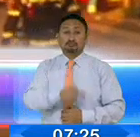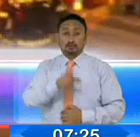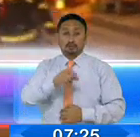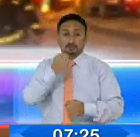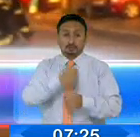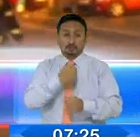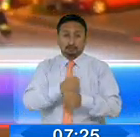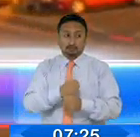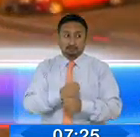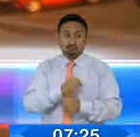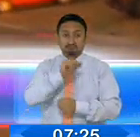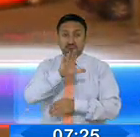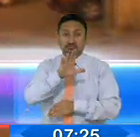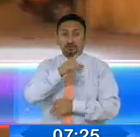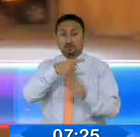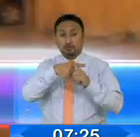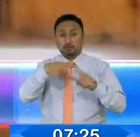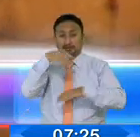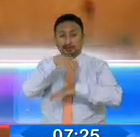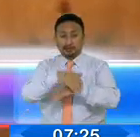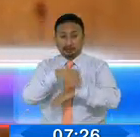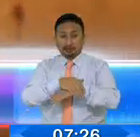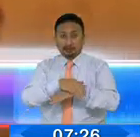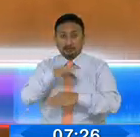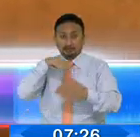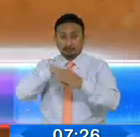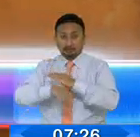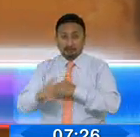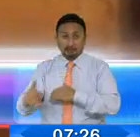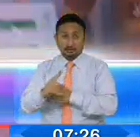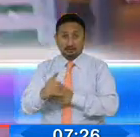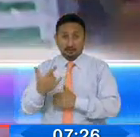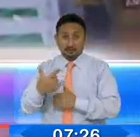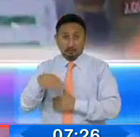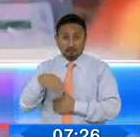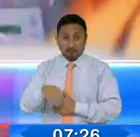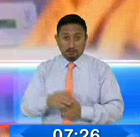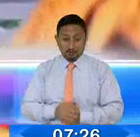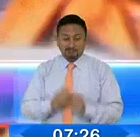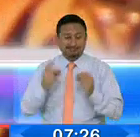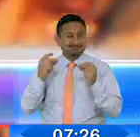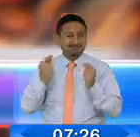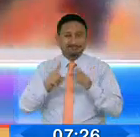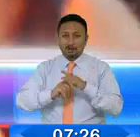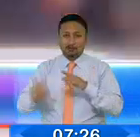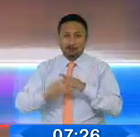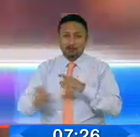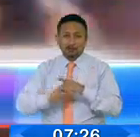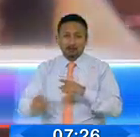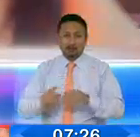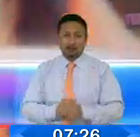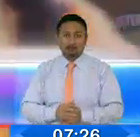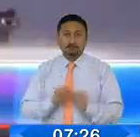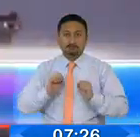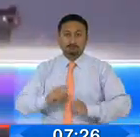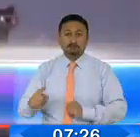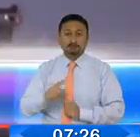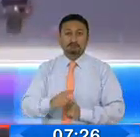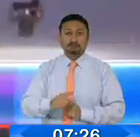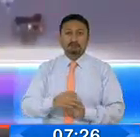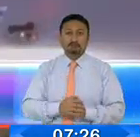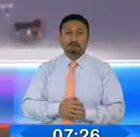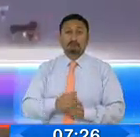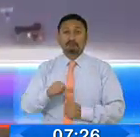a las 17 horas con 30 minutos aproximadamente de este miércoles ahí, fueron evacuados a tiempo, al igual que colaboradores